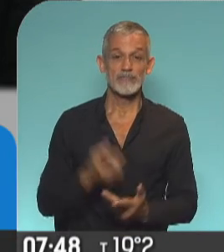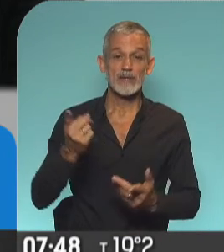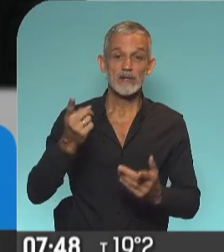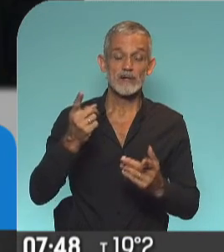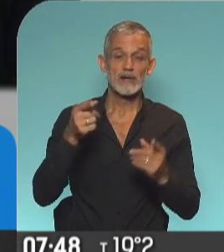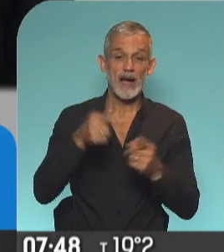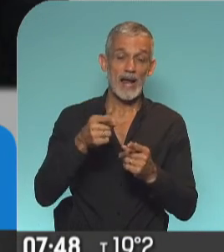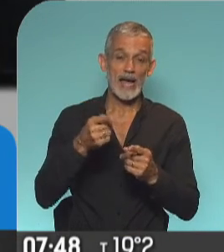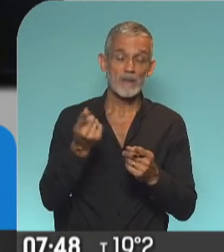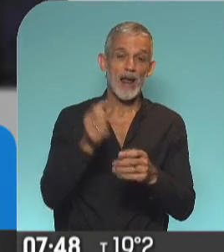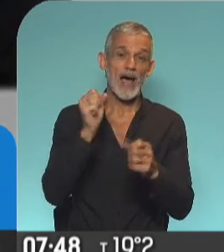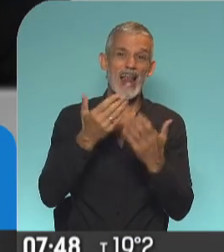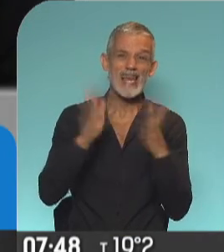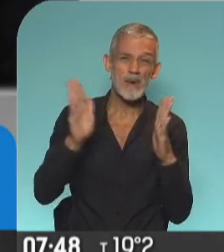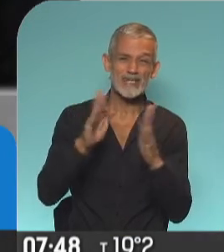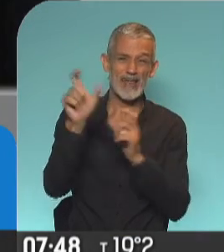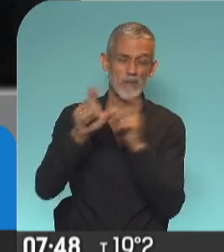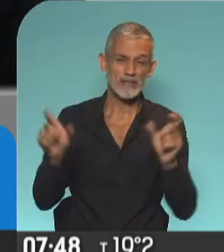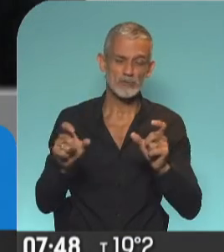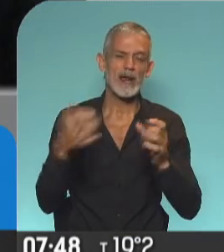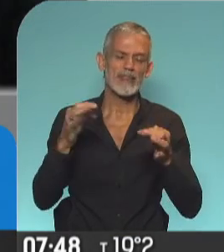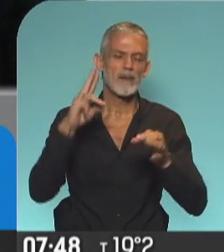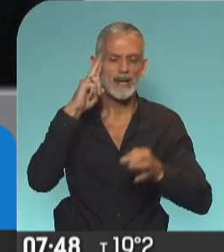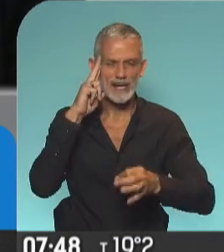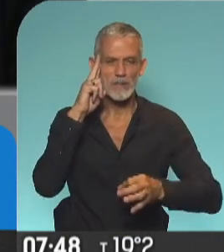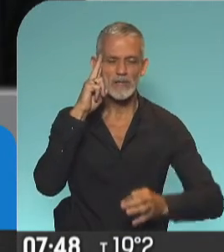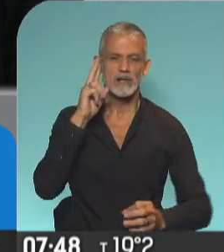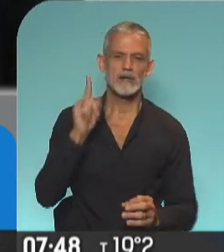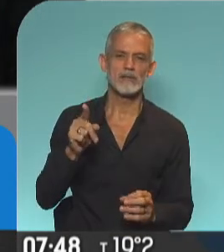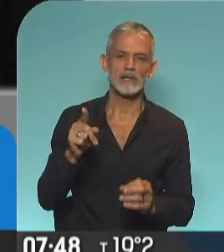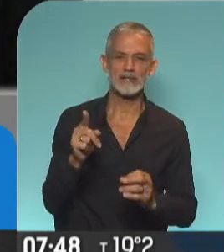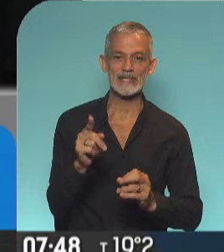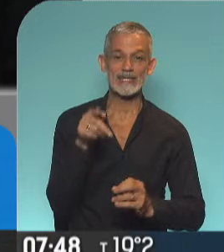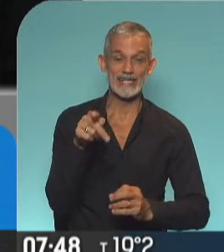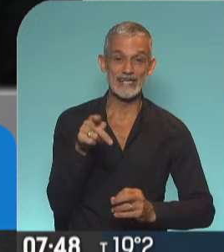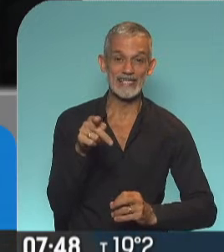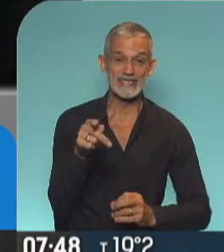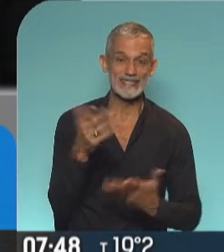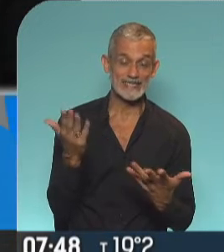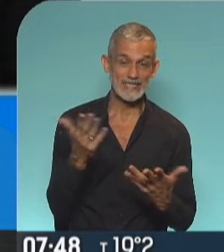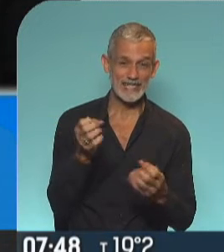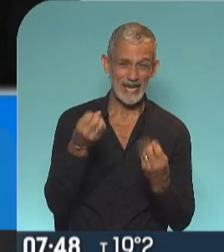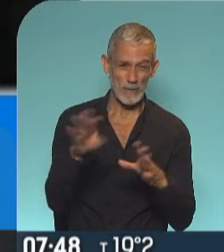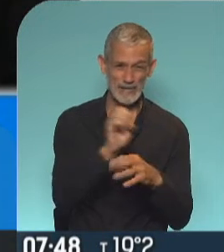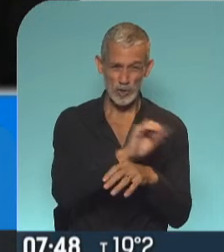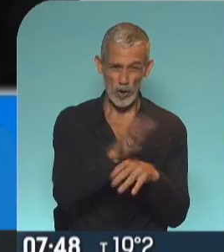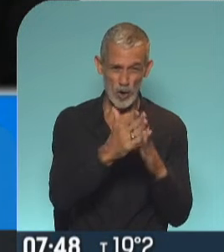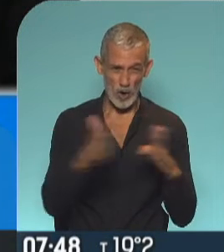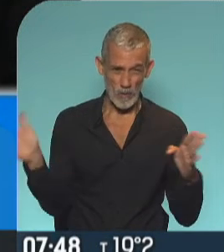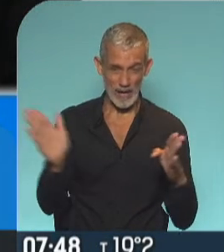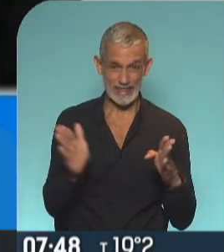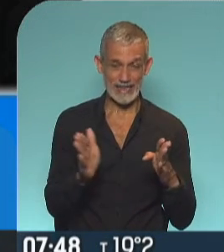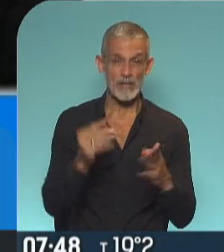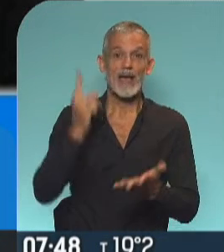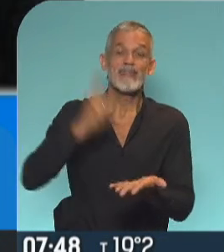condicionamientos a las libertades personales, que estamos, como dijimos desde el principio que empezó la pandemia, lamentablemente se